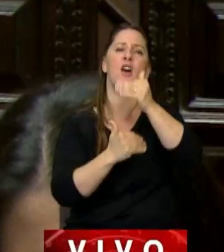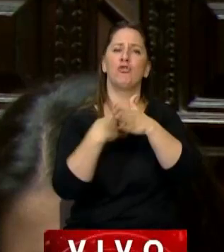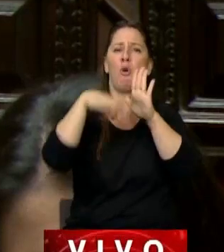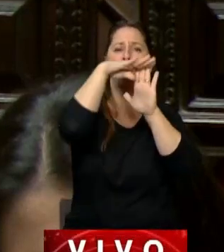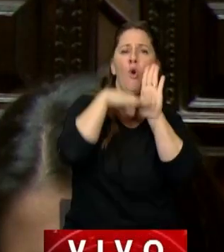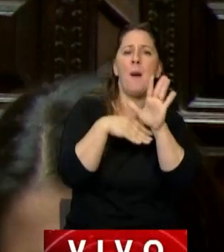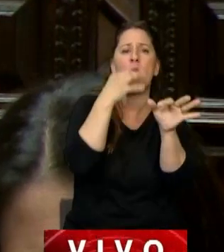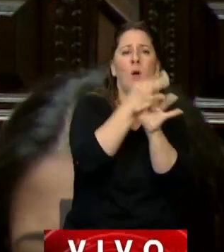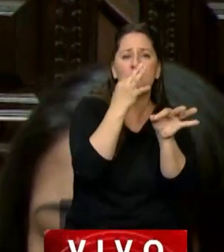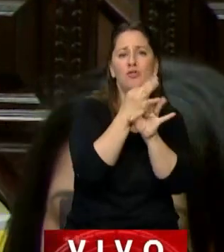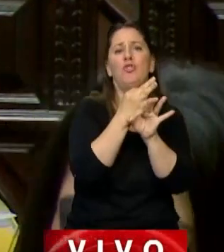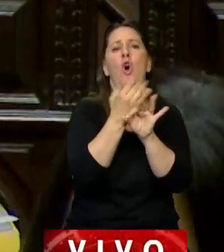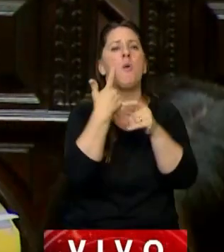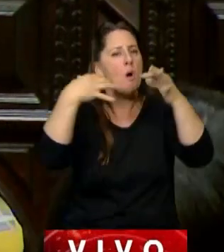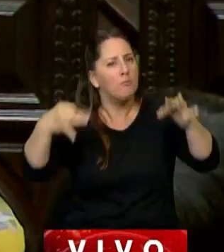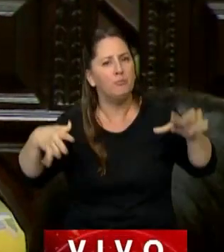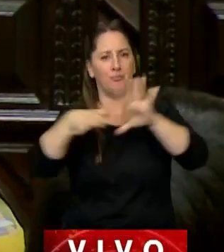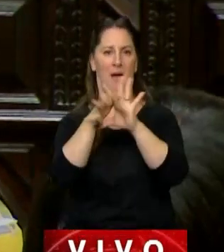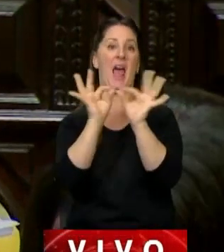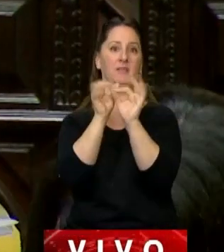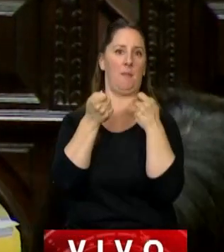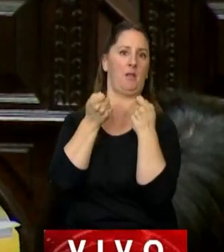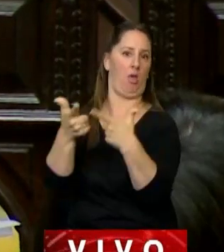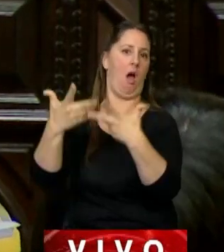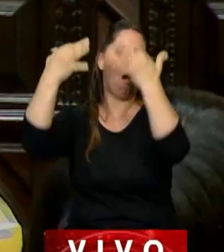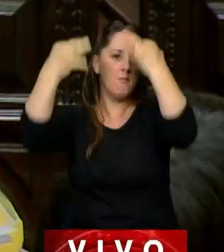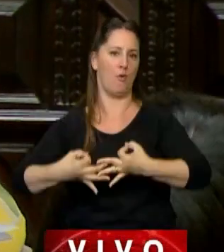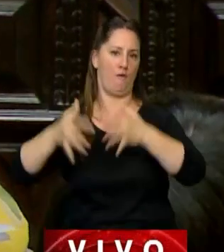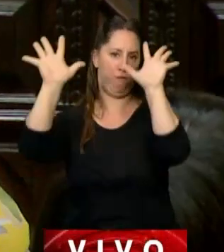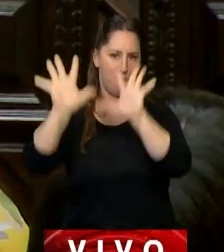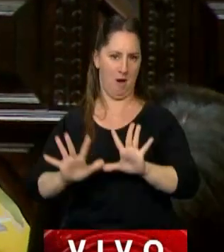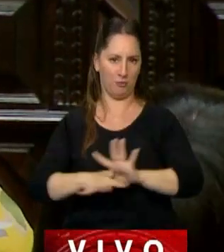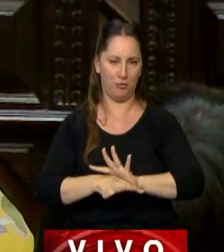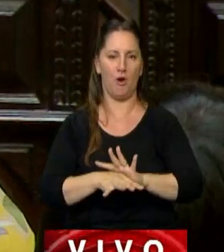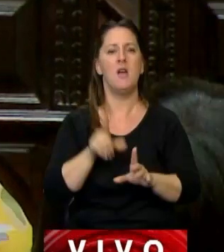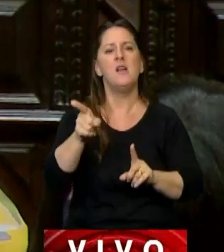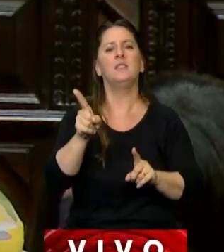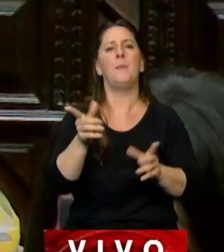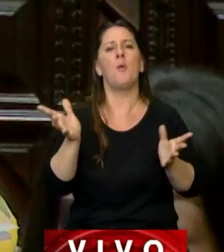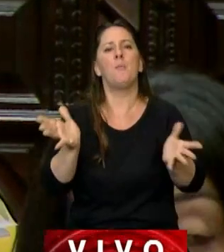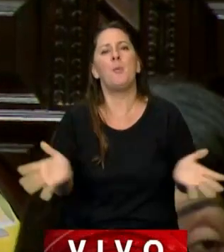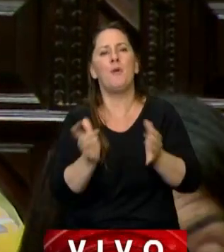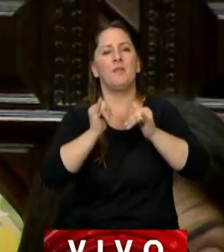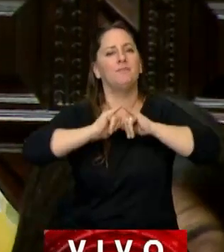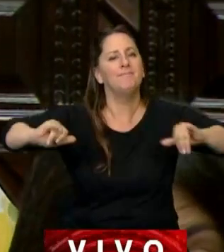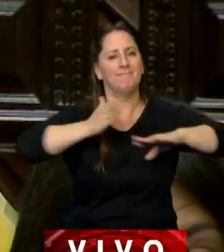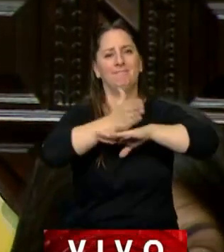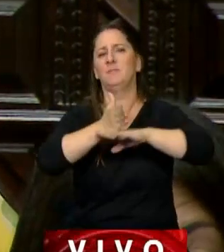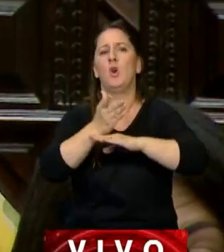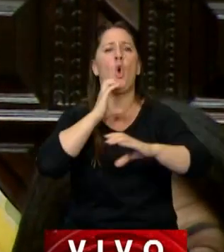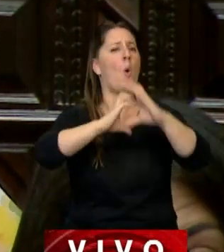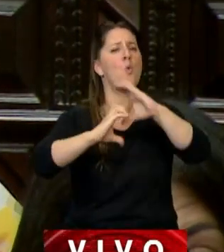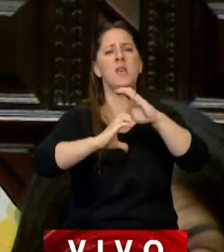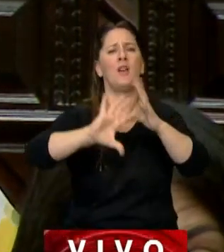programas educativos y de calificaciones apropiadas para los intérpretes de lengua de señas, y a promover el acceso a la información y comunicación en todas sus